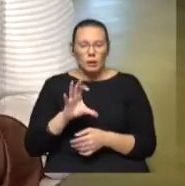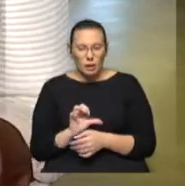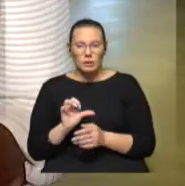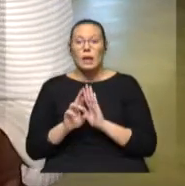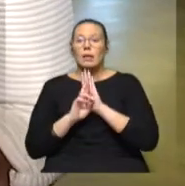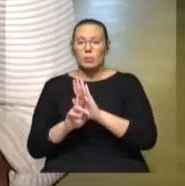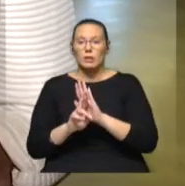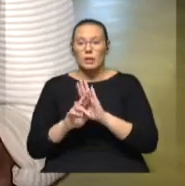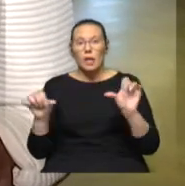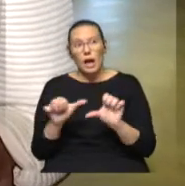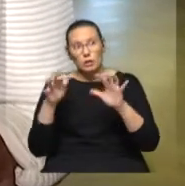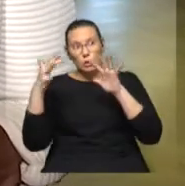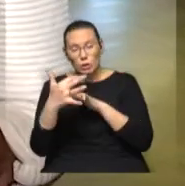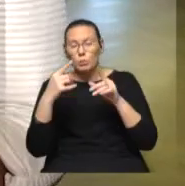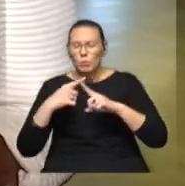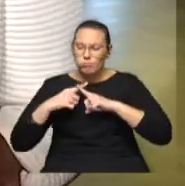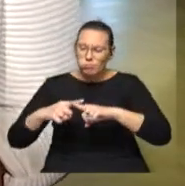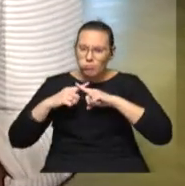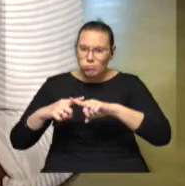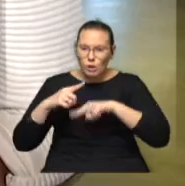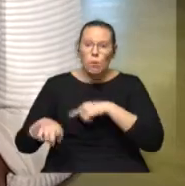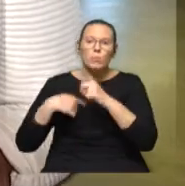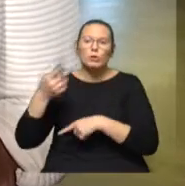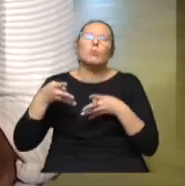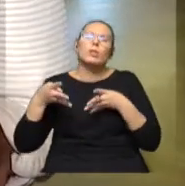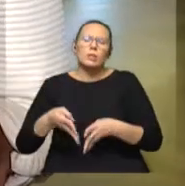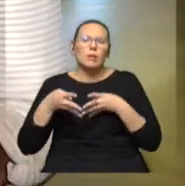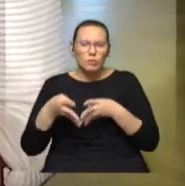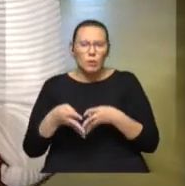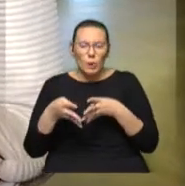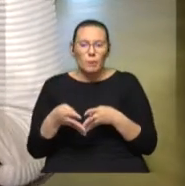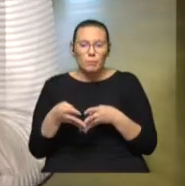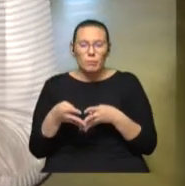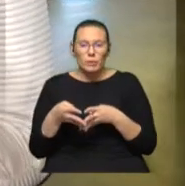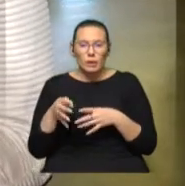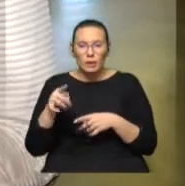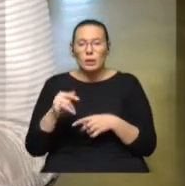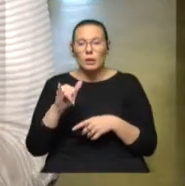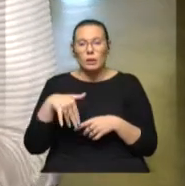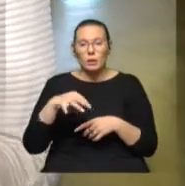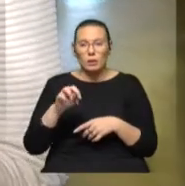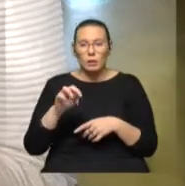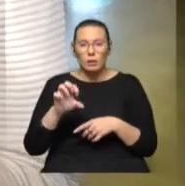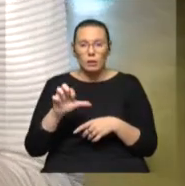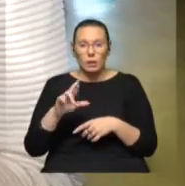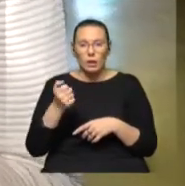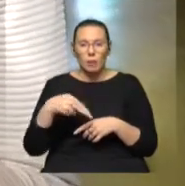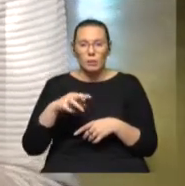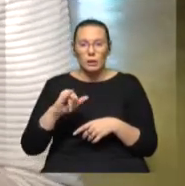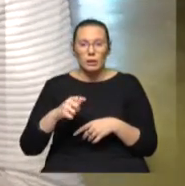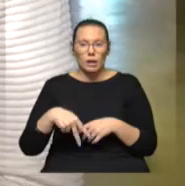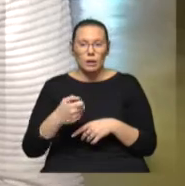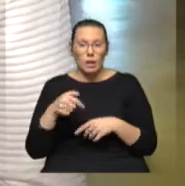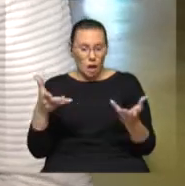acción climática, estuvimos discutiendo cuál es el próximo desafío. Y en la agenda interamericana en particular en este momento hay un tema